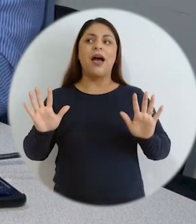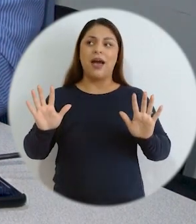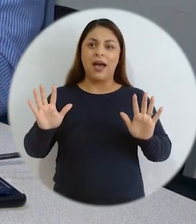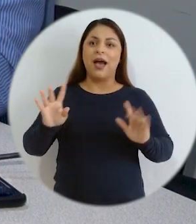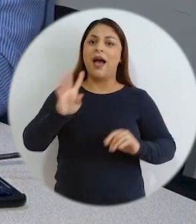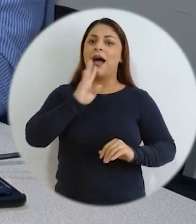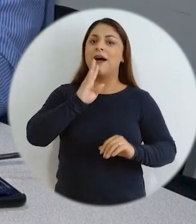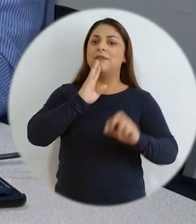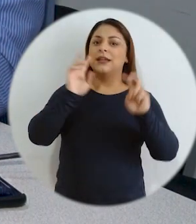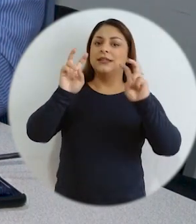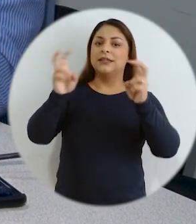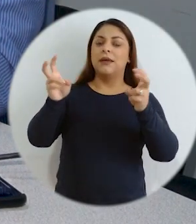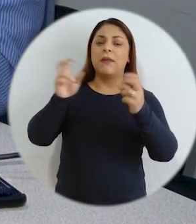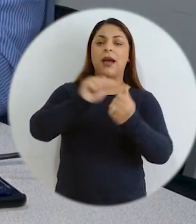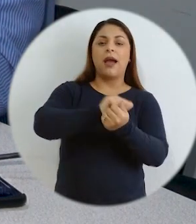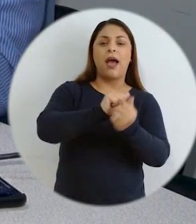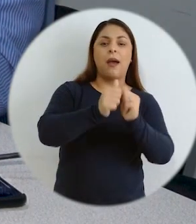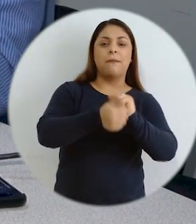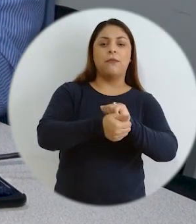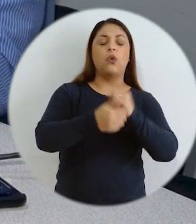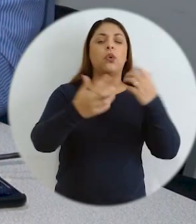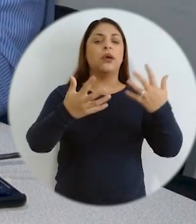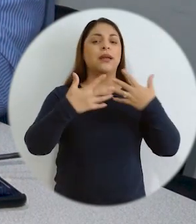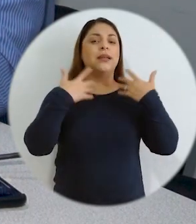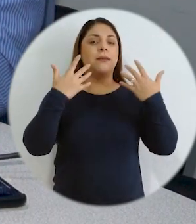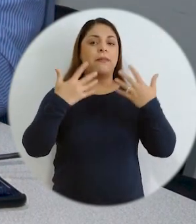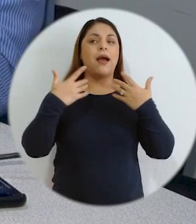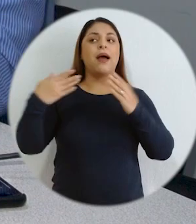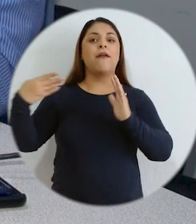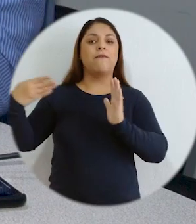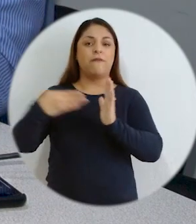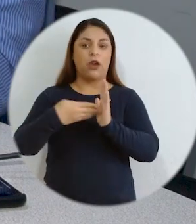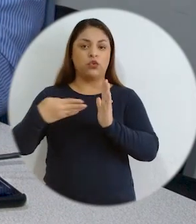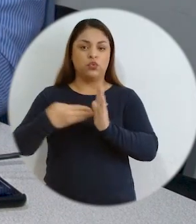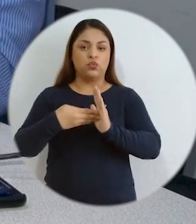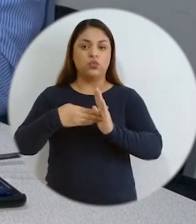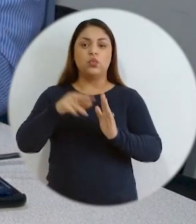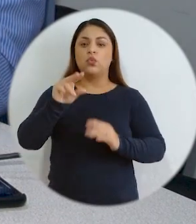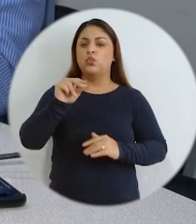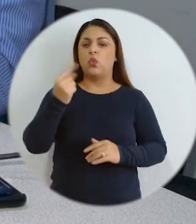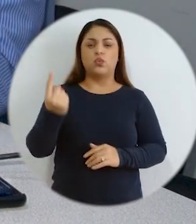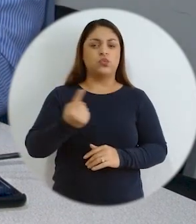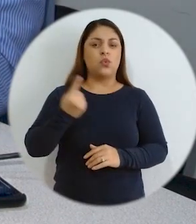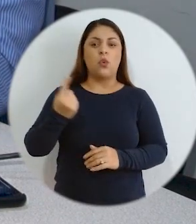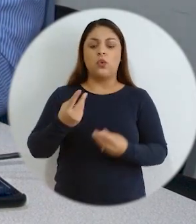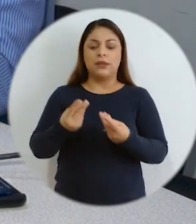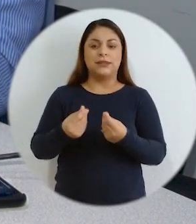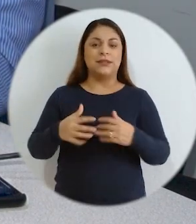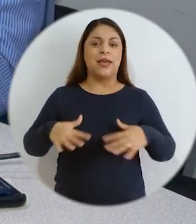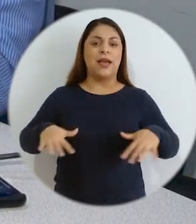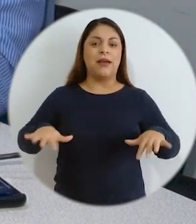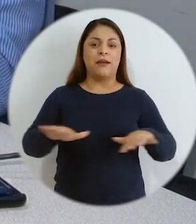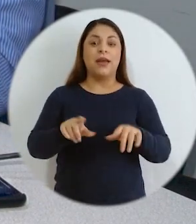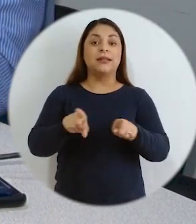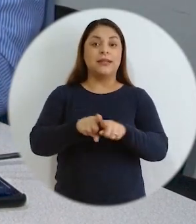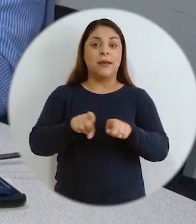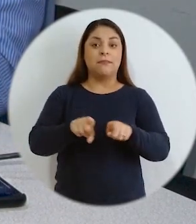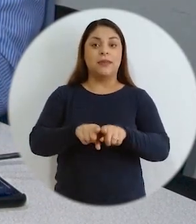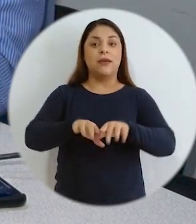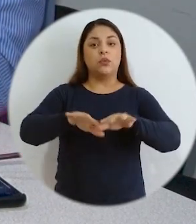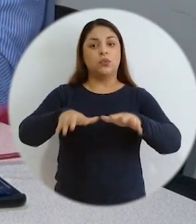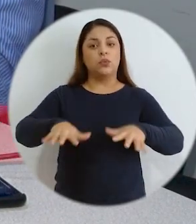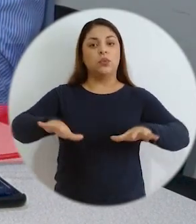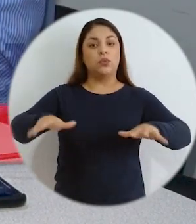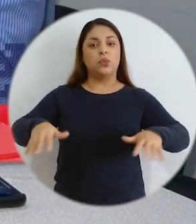Entonces empezamos a hablar ya del cambio climático, pero también de los efectos del cambio climático, no solo en tierra, sino también